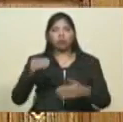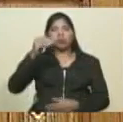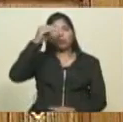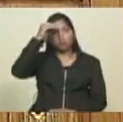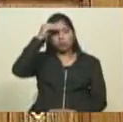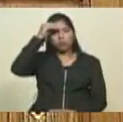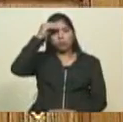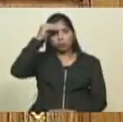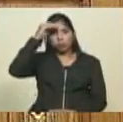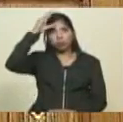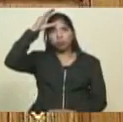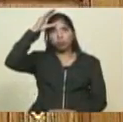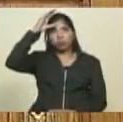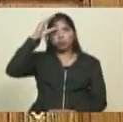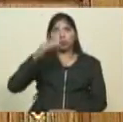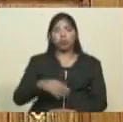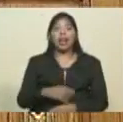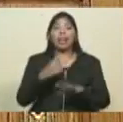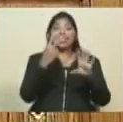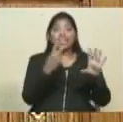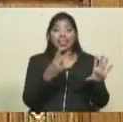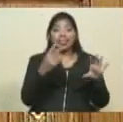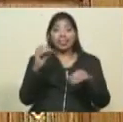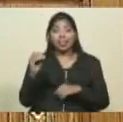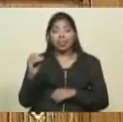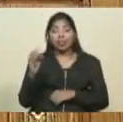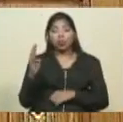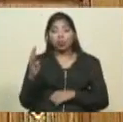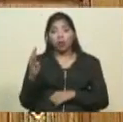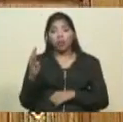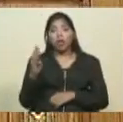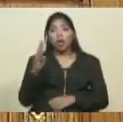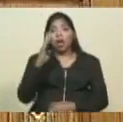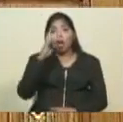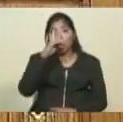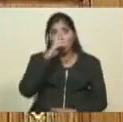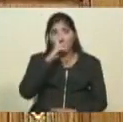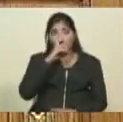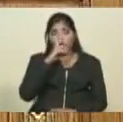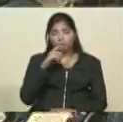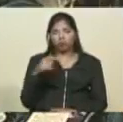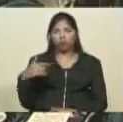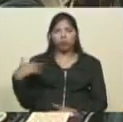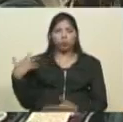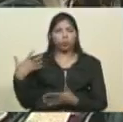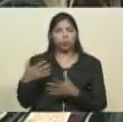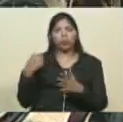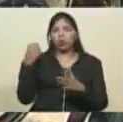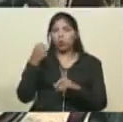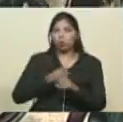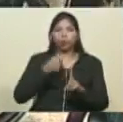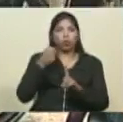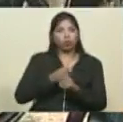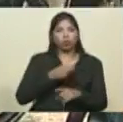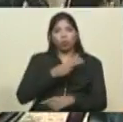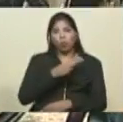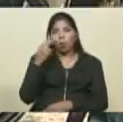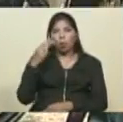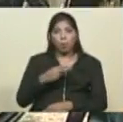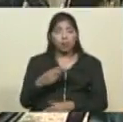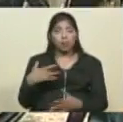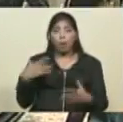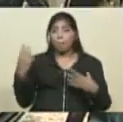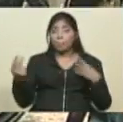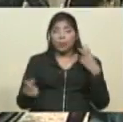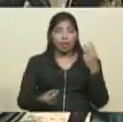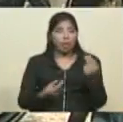todas. Llegar a la edad de 79 años con ese compromiso militante, estar activa en todas las